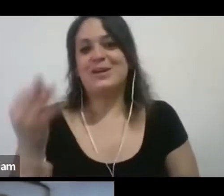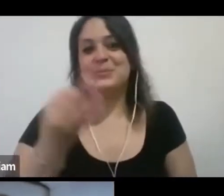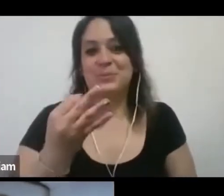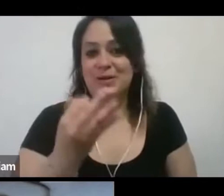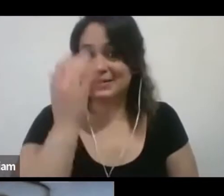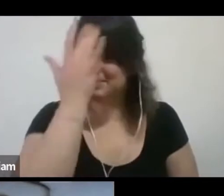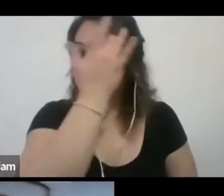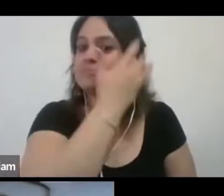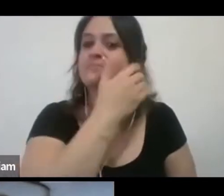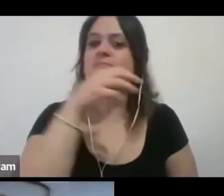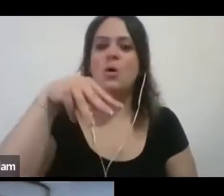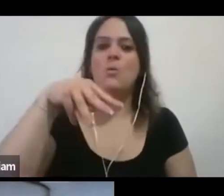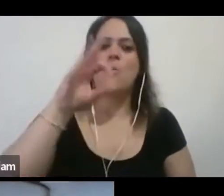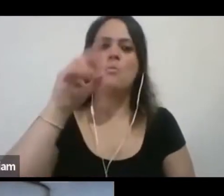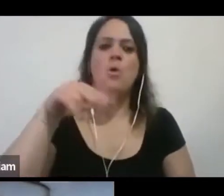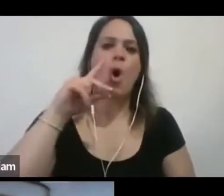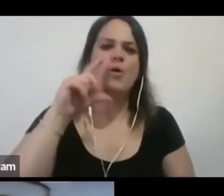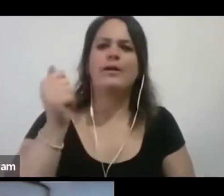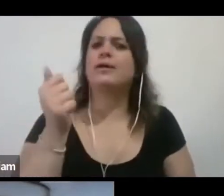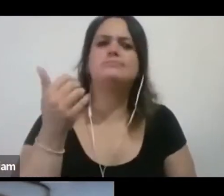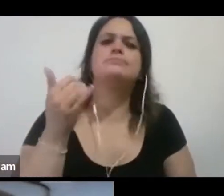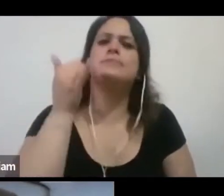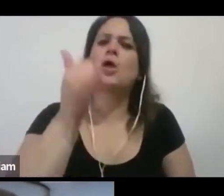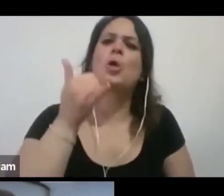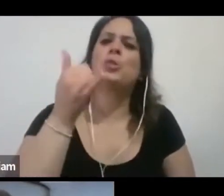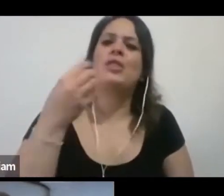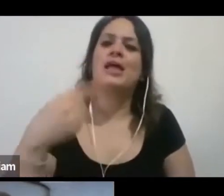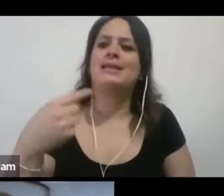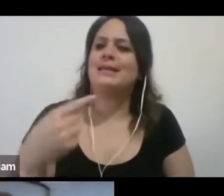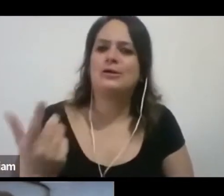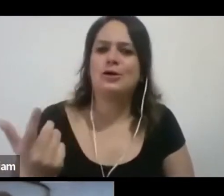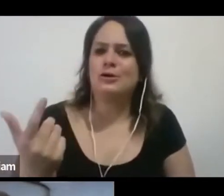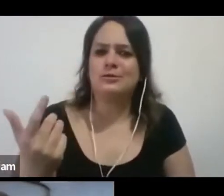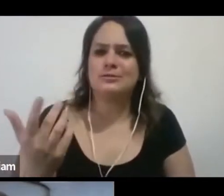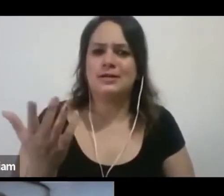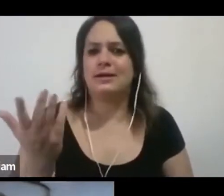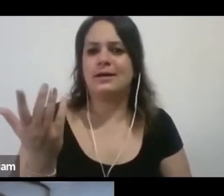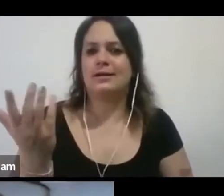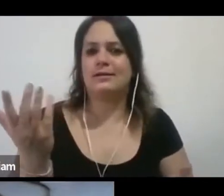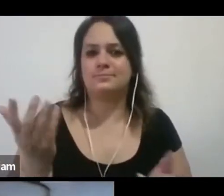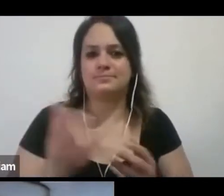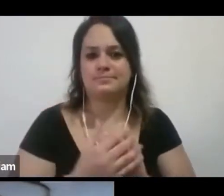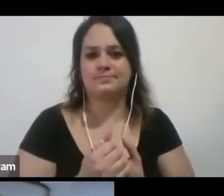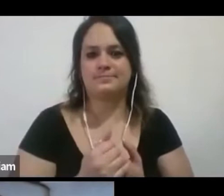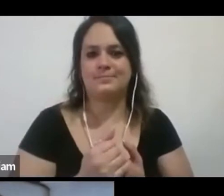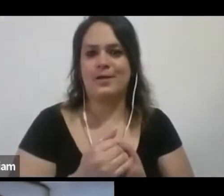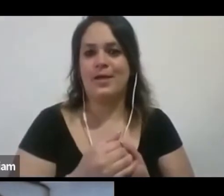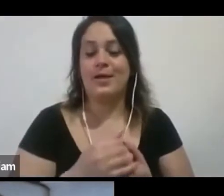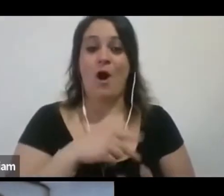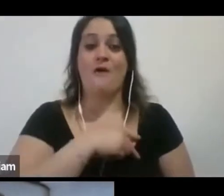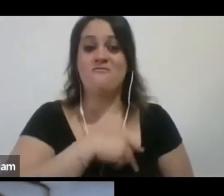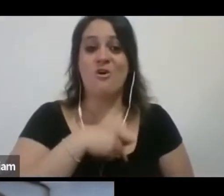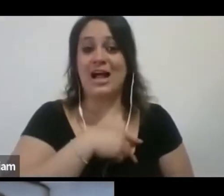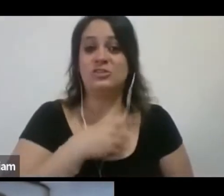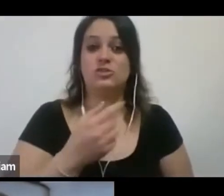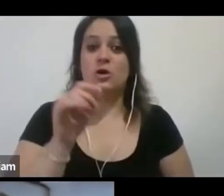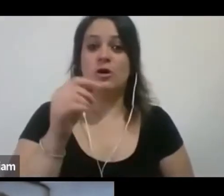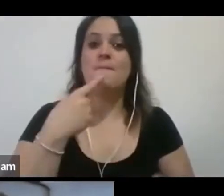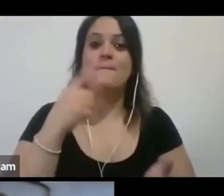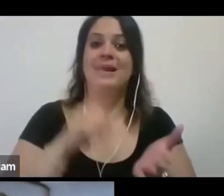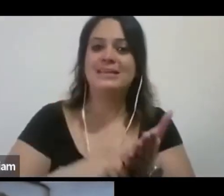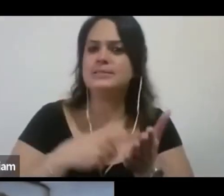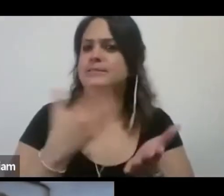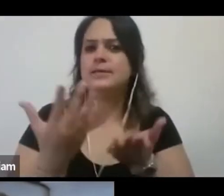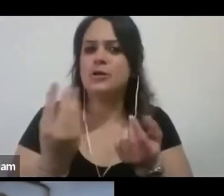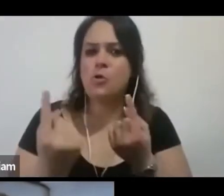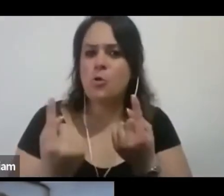Y Mónica, ¿vos qué nos podés contar de tu formación? Por ahí, ¿cuáles fueron tu vocación para decidir ese